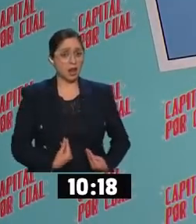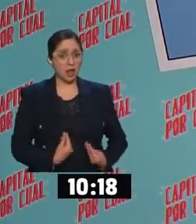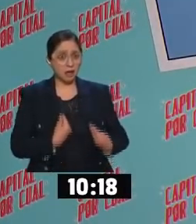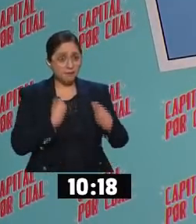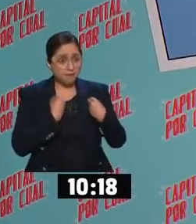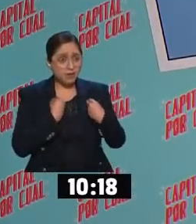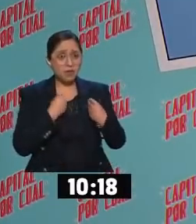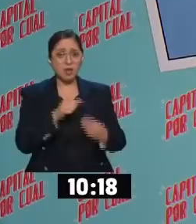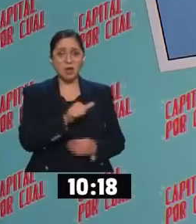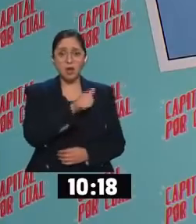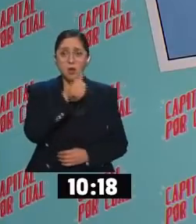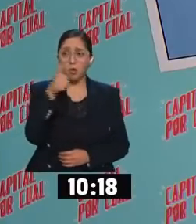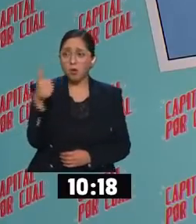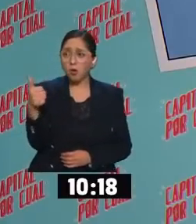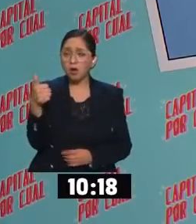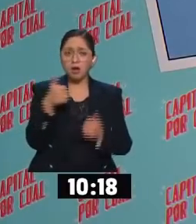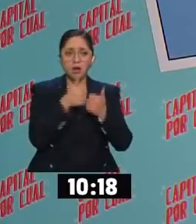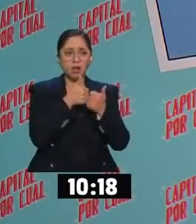una maldita canción.